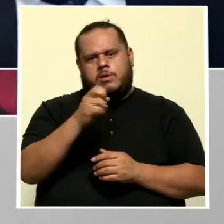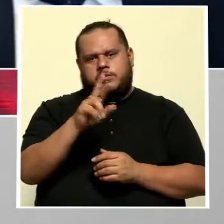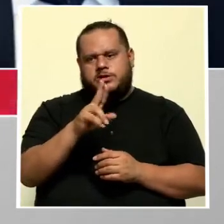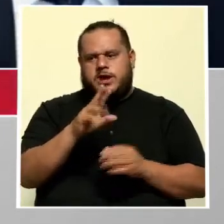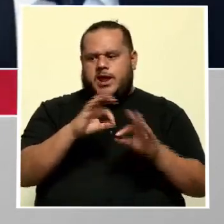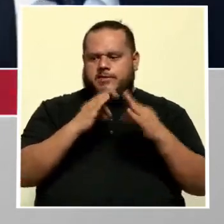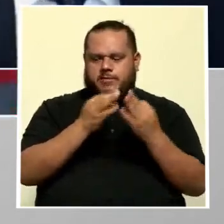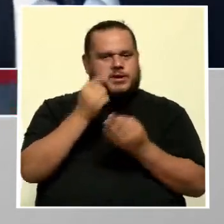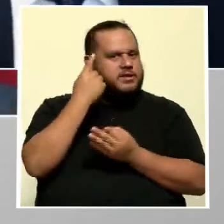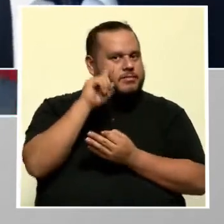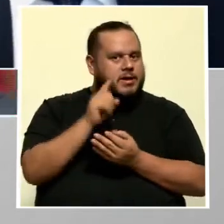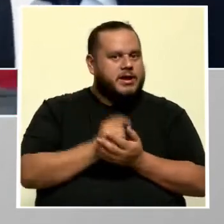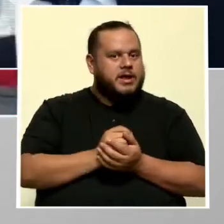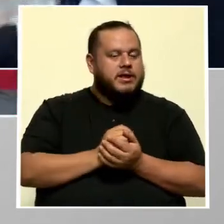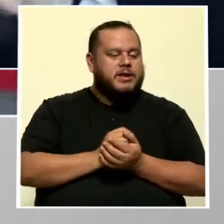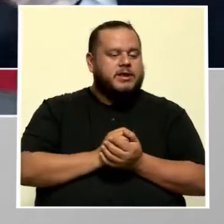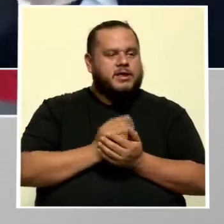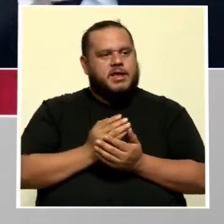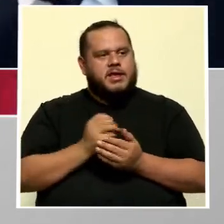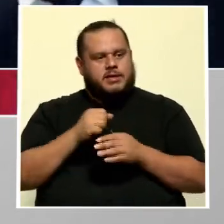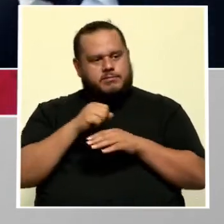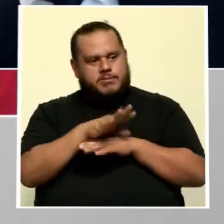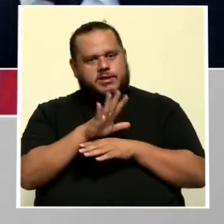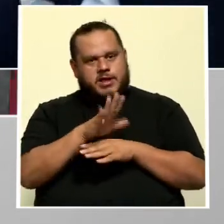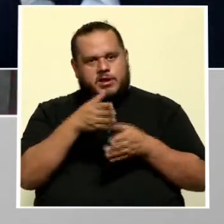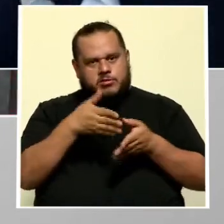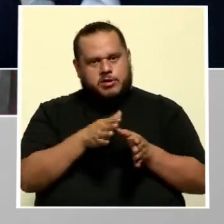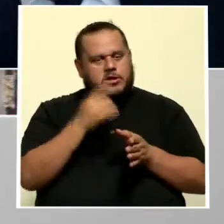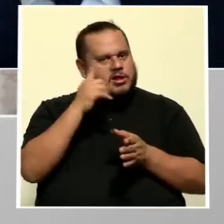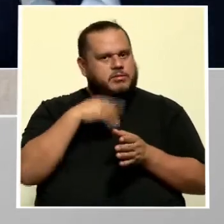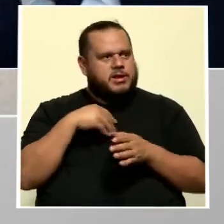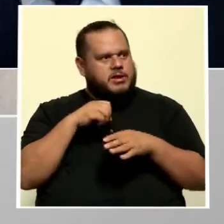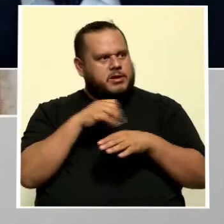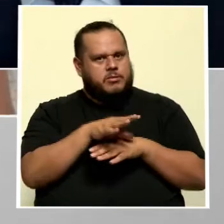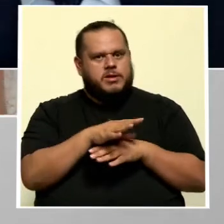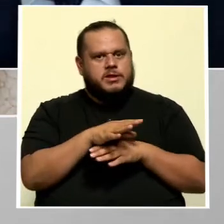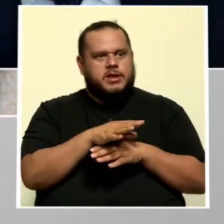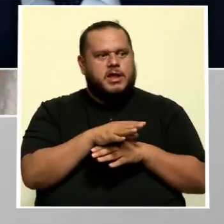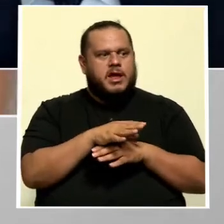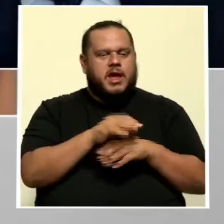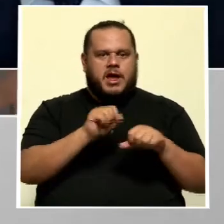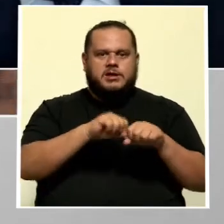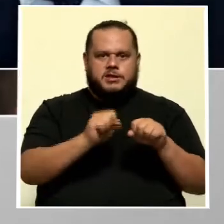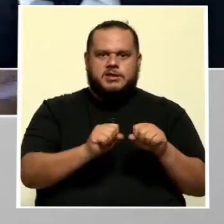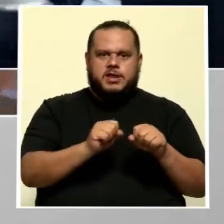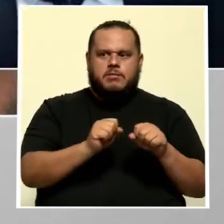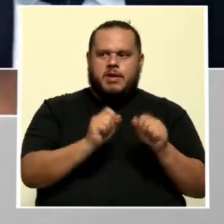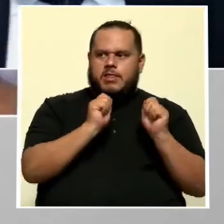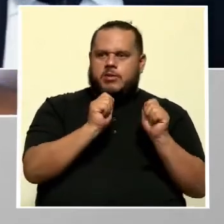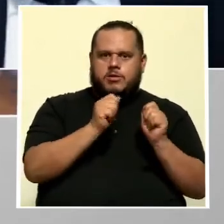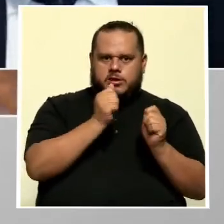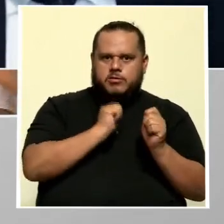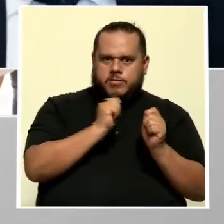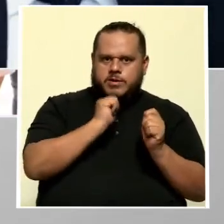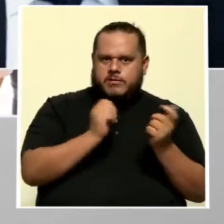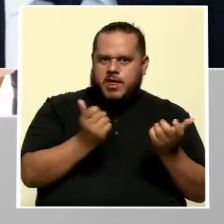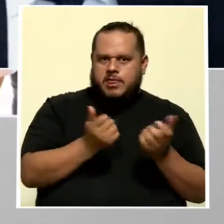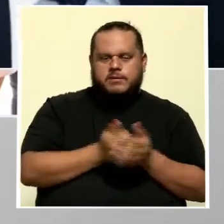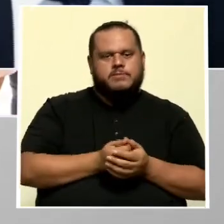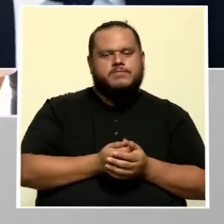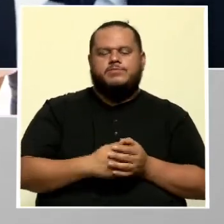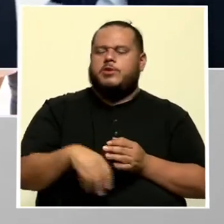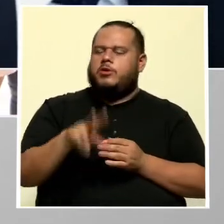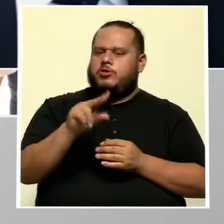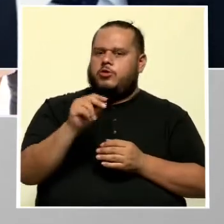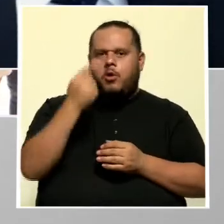familias para que manden a sus hijos, es para que lo manden al sistema de educación privada. No,